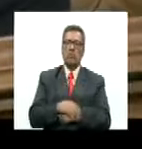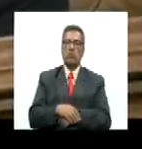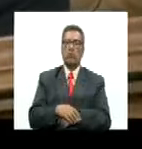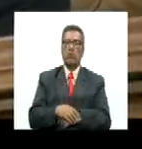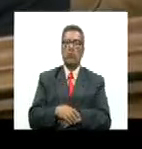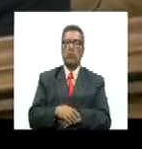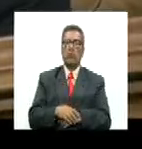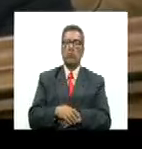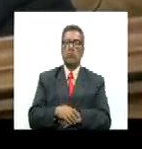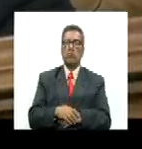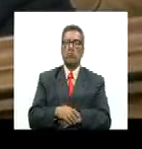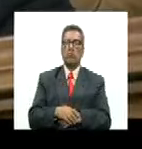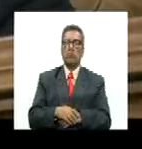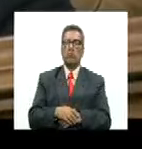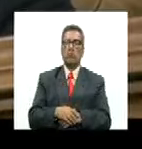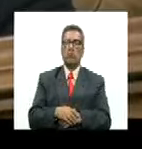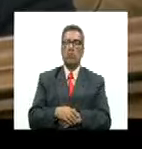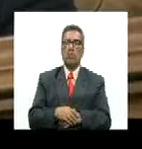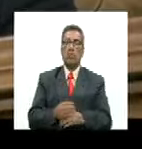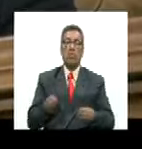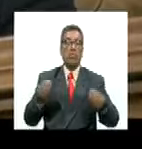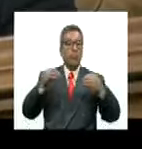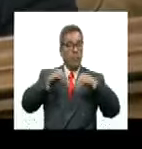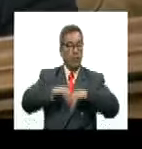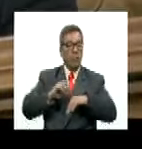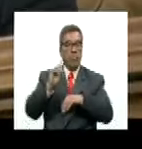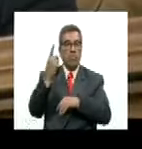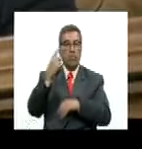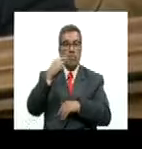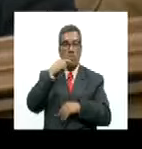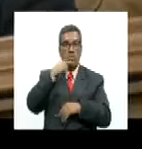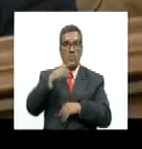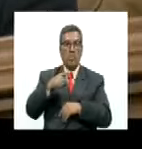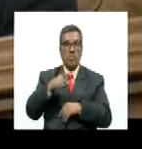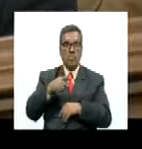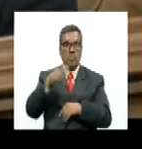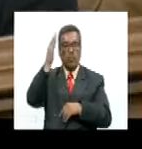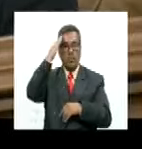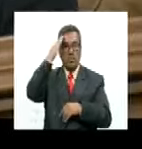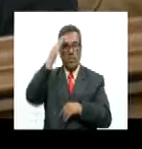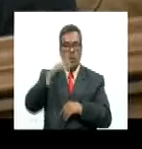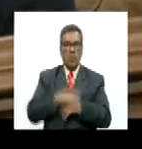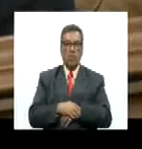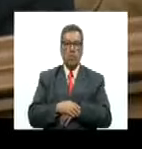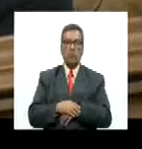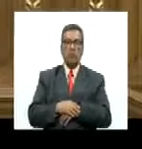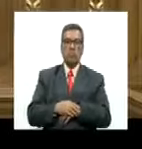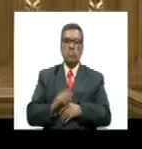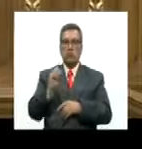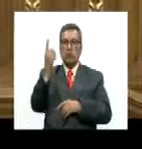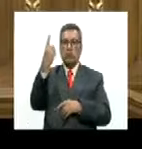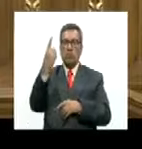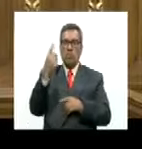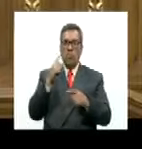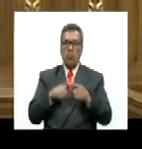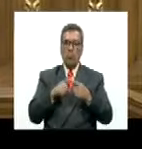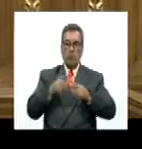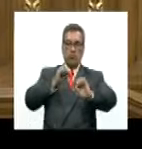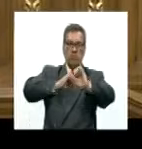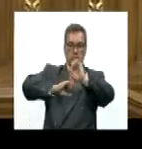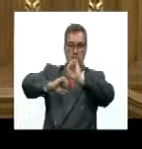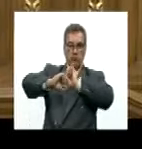septiembre. Y los acuerdos principales, para que el pueblo de Venezuela lo sepa, son los siguientes. Primero,